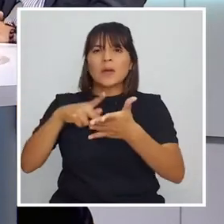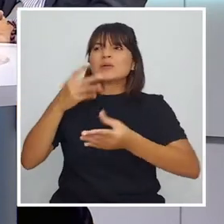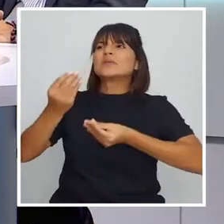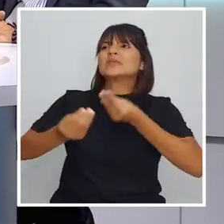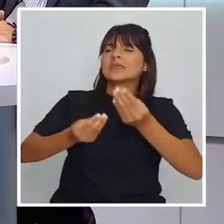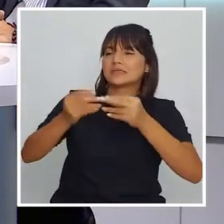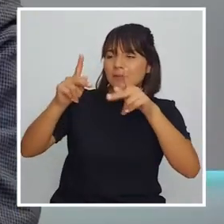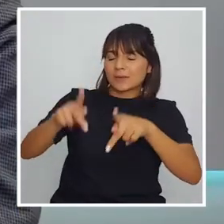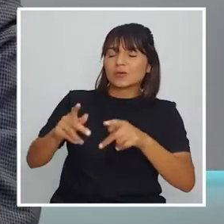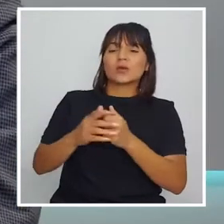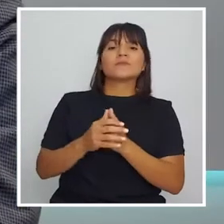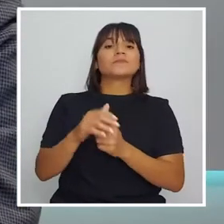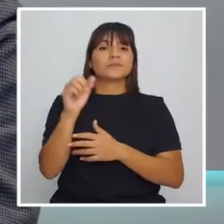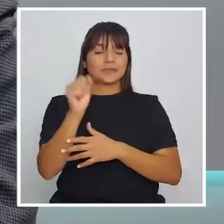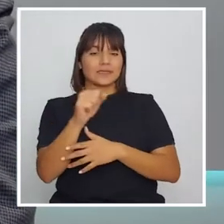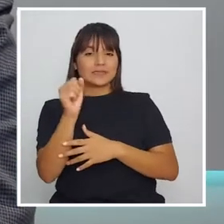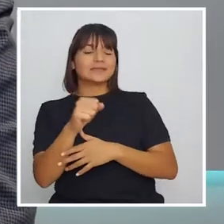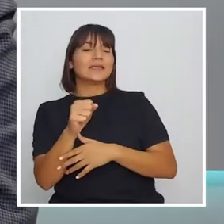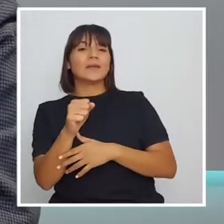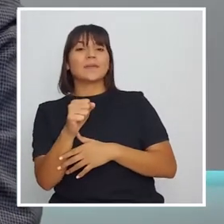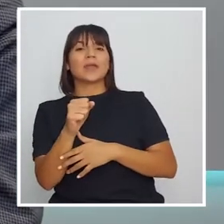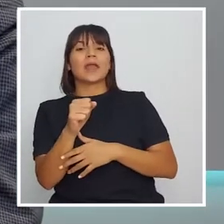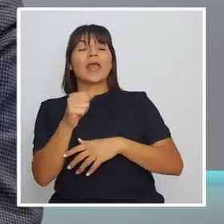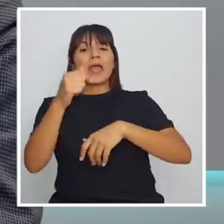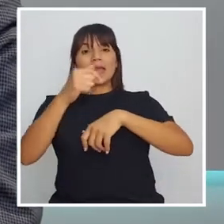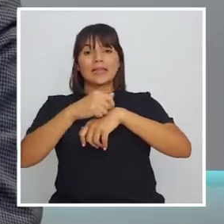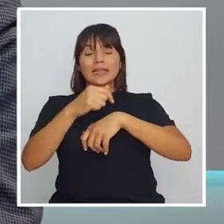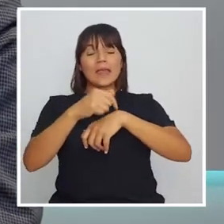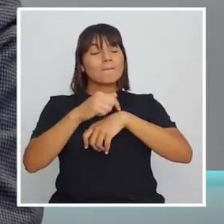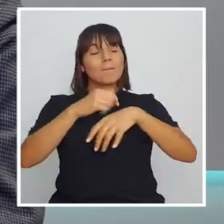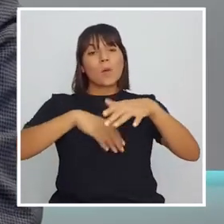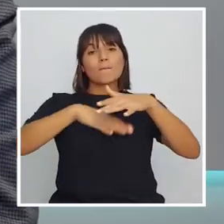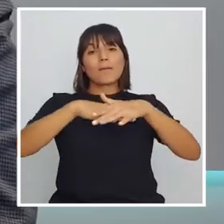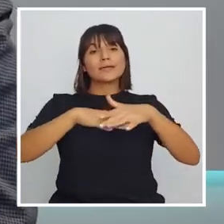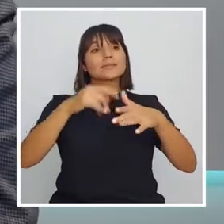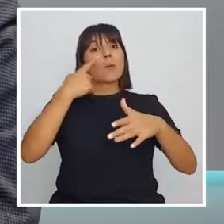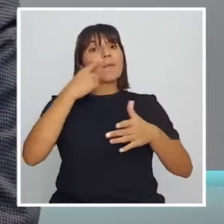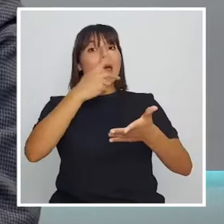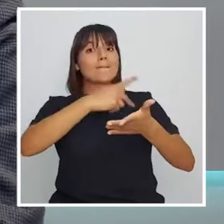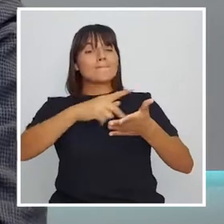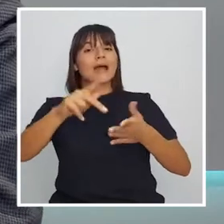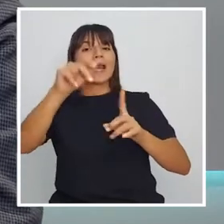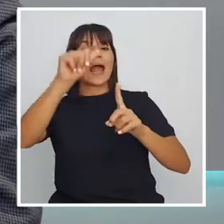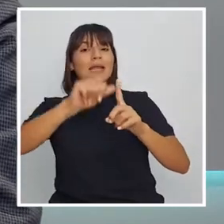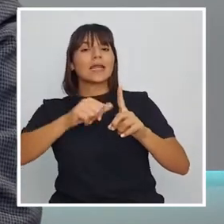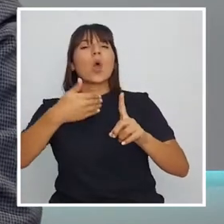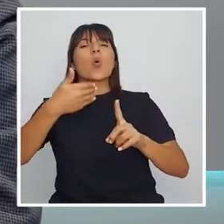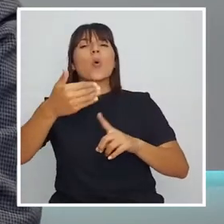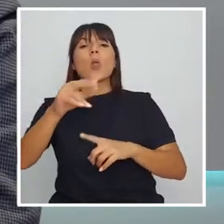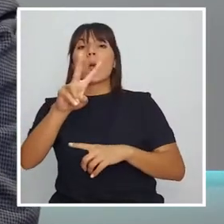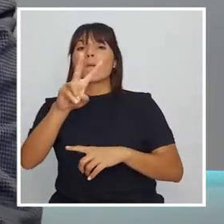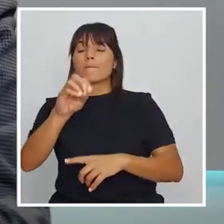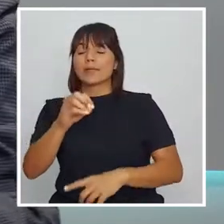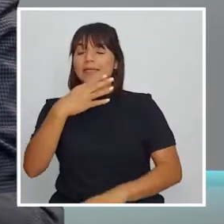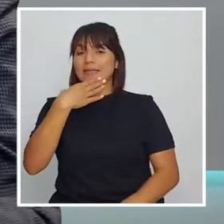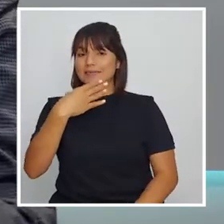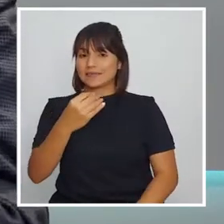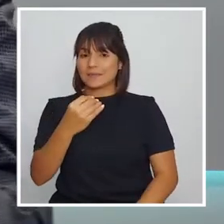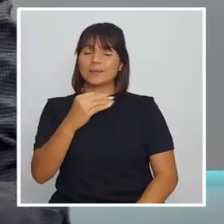Efectivamente, el plazo máximo para cancelar el aguinaldo es el 20 del mes.